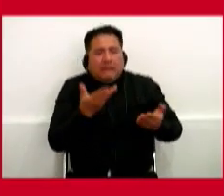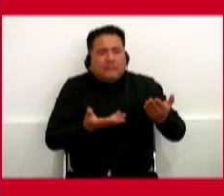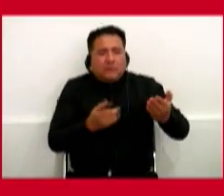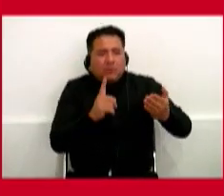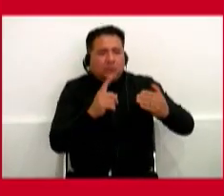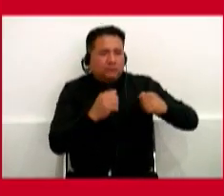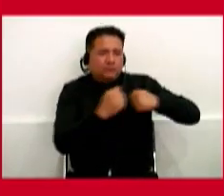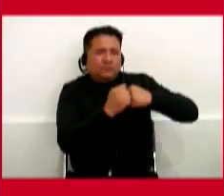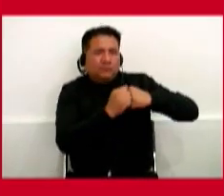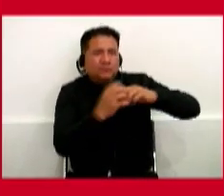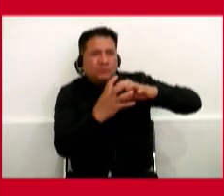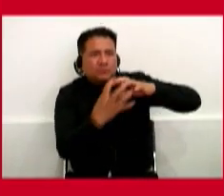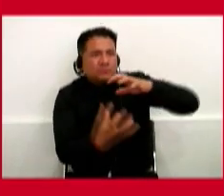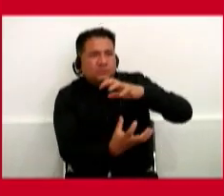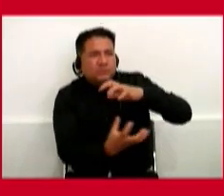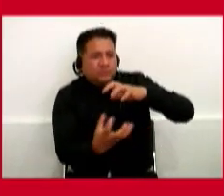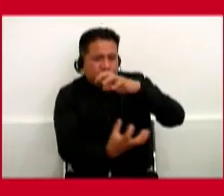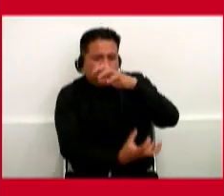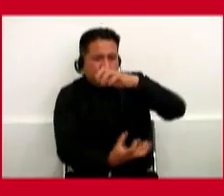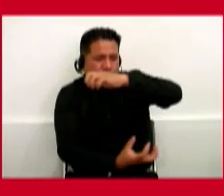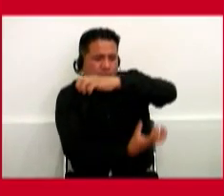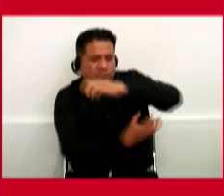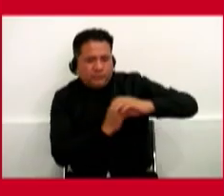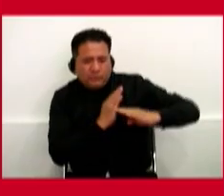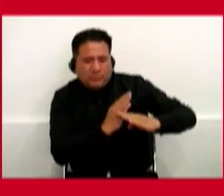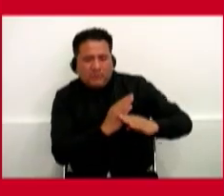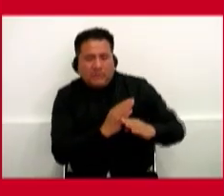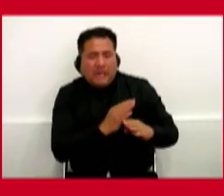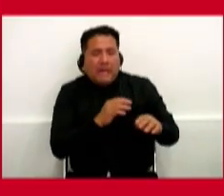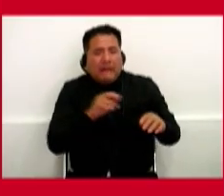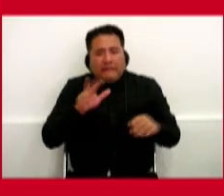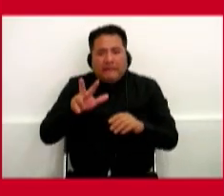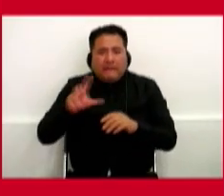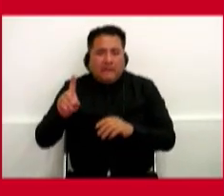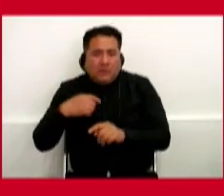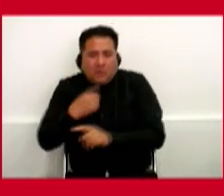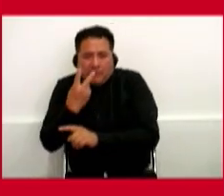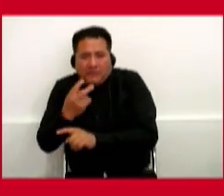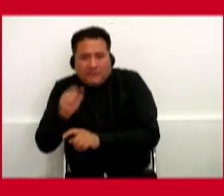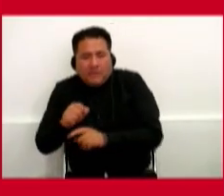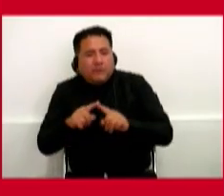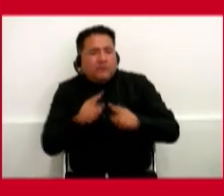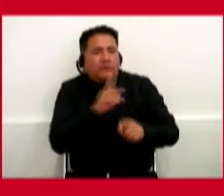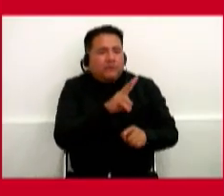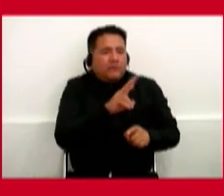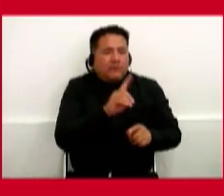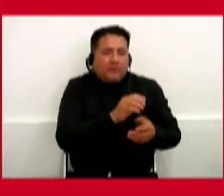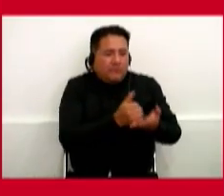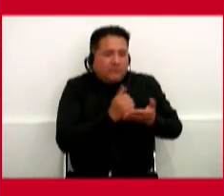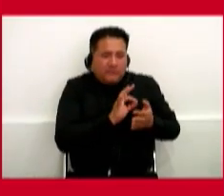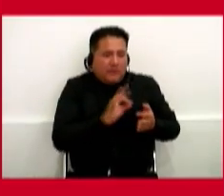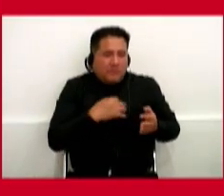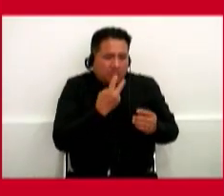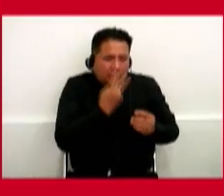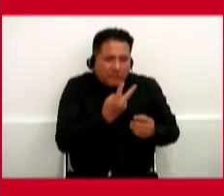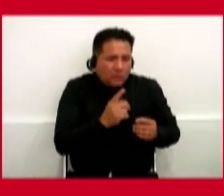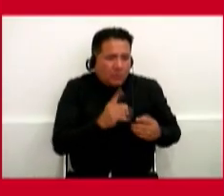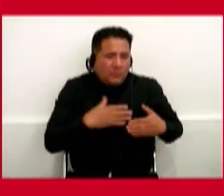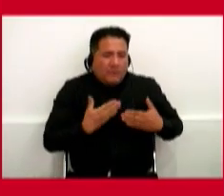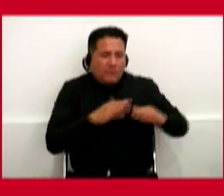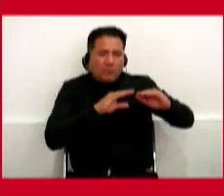macrocuña en 3D, que en 2D no la puedo ver, solamente la voy a ver como una proyección, como un plano inclinado,